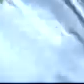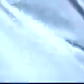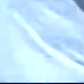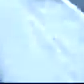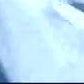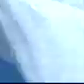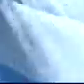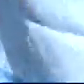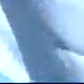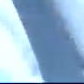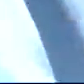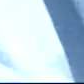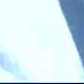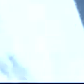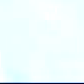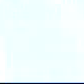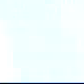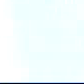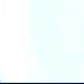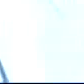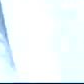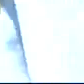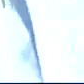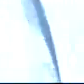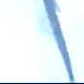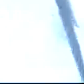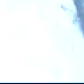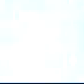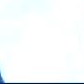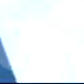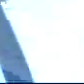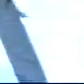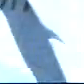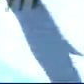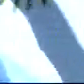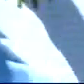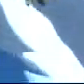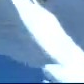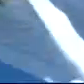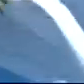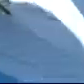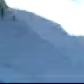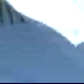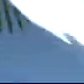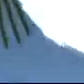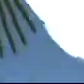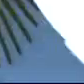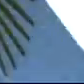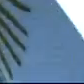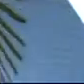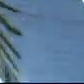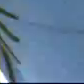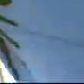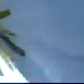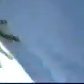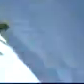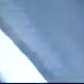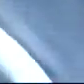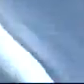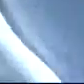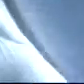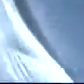Pampa, habla para todo el país la señora Presidenta de la Nación Argentina,